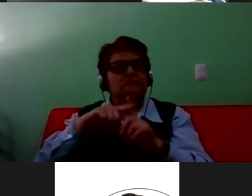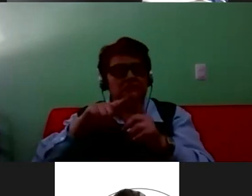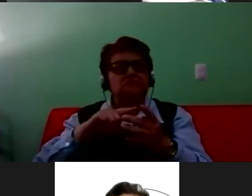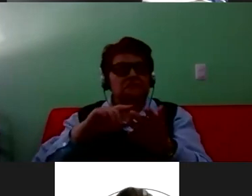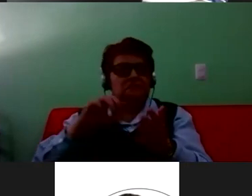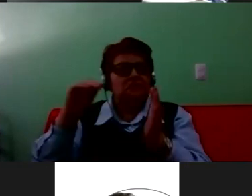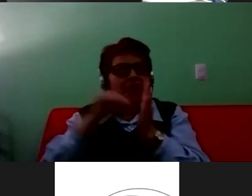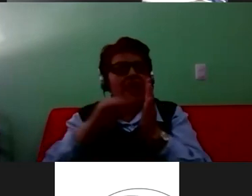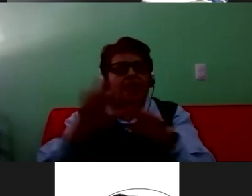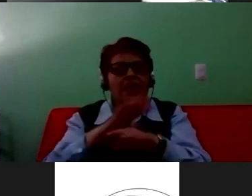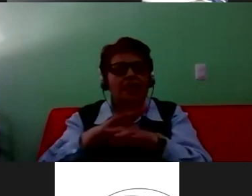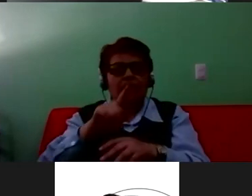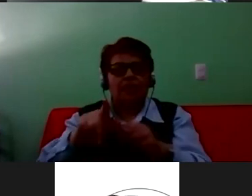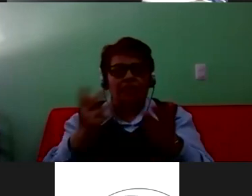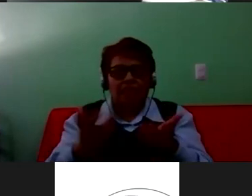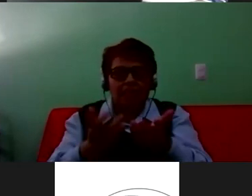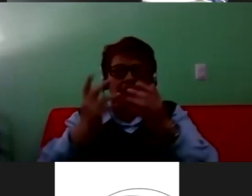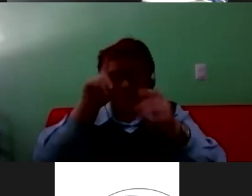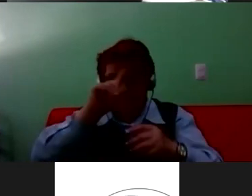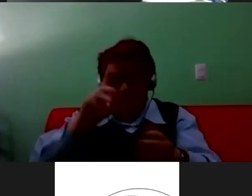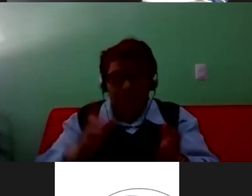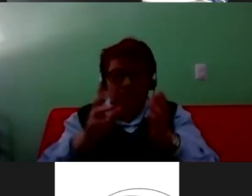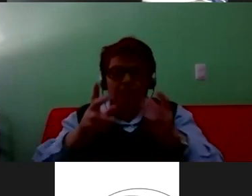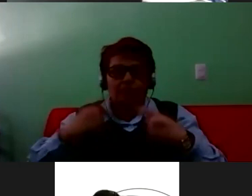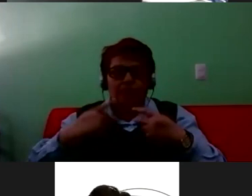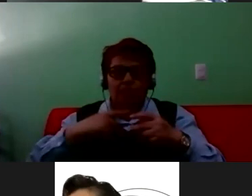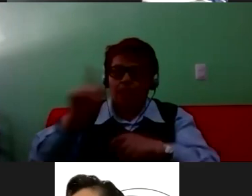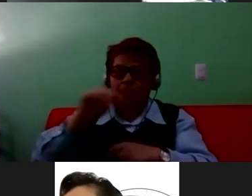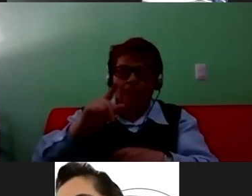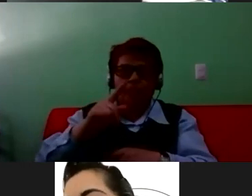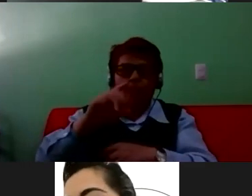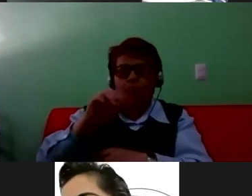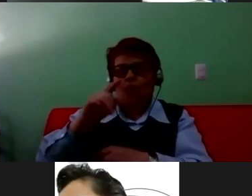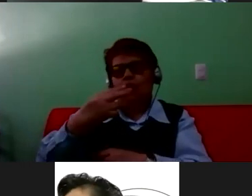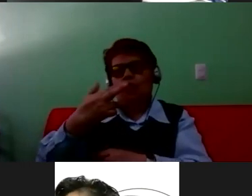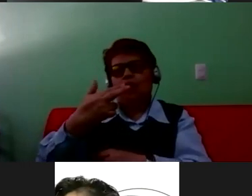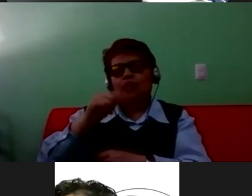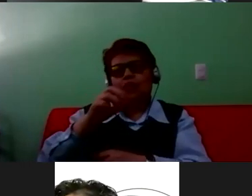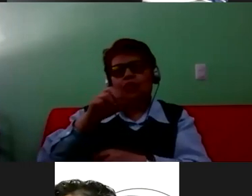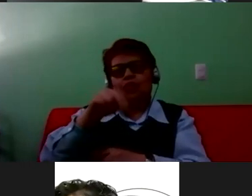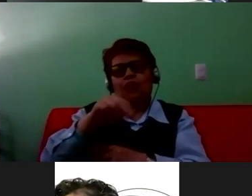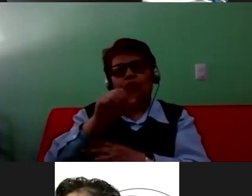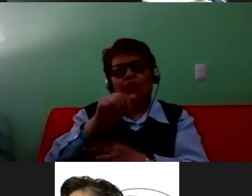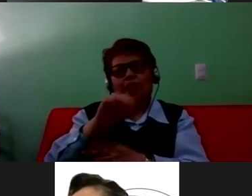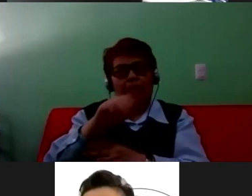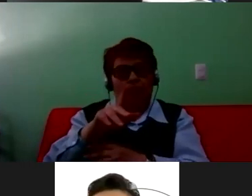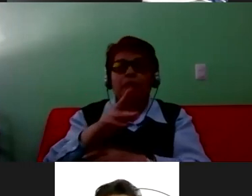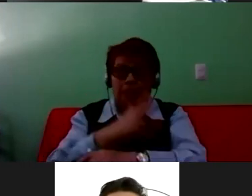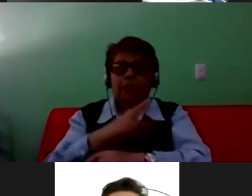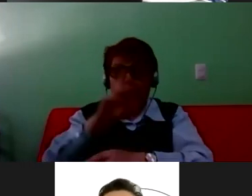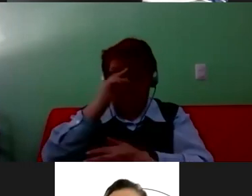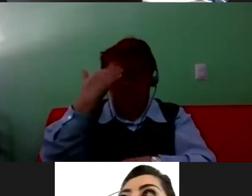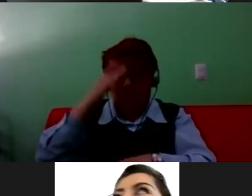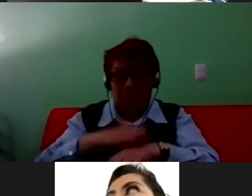instancia a la que se debe realizar el exhorto para declarar como persona ilustre al maestro Otón Salazar Quien además cuenta con los méritos necesarios para